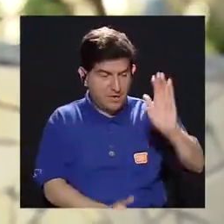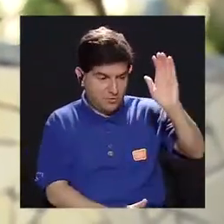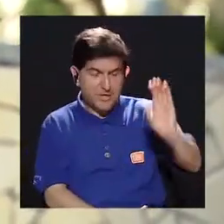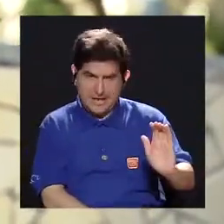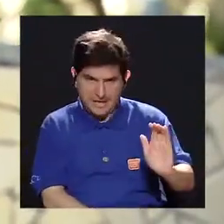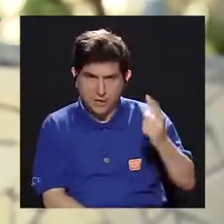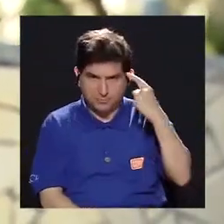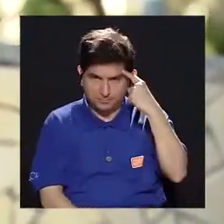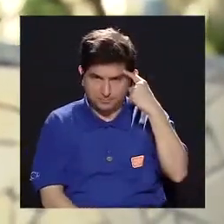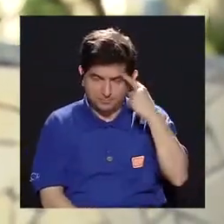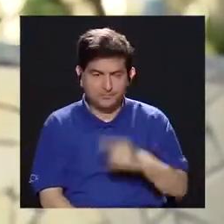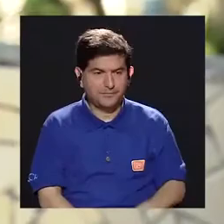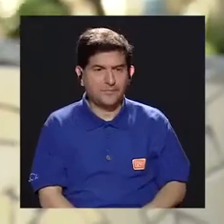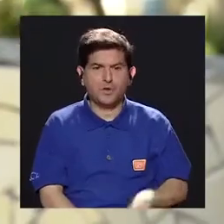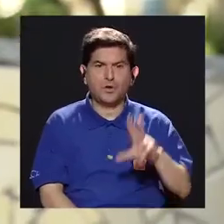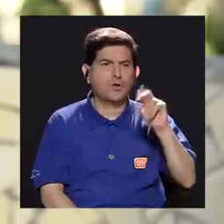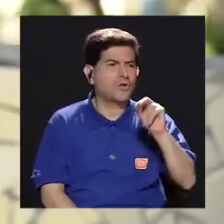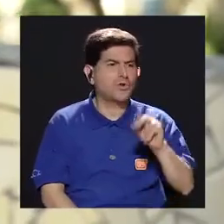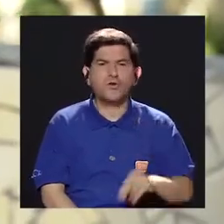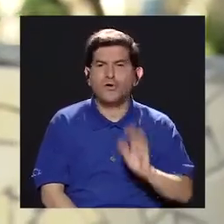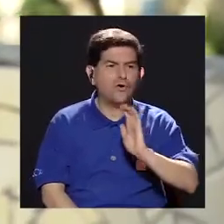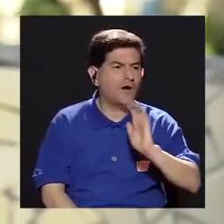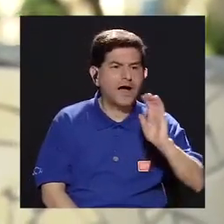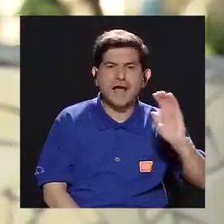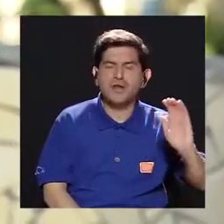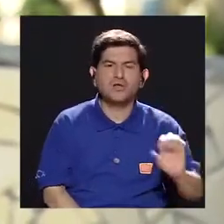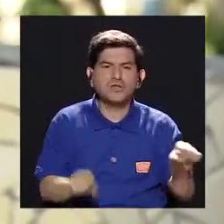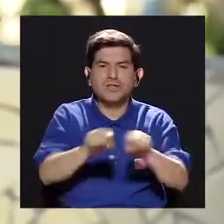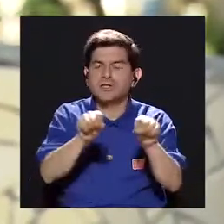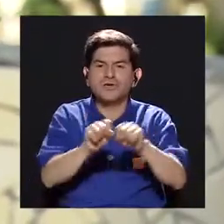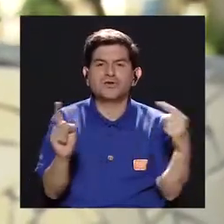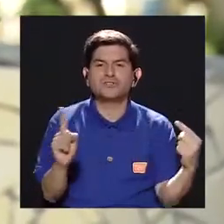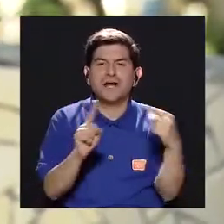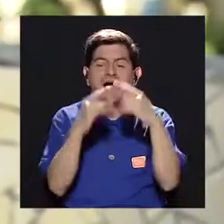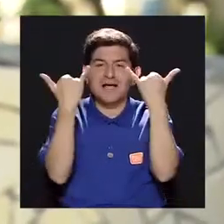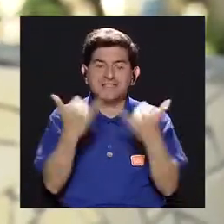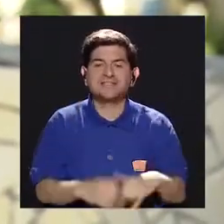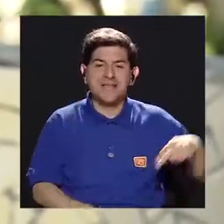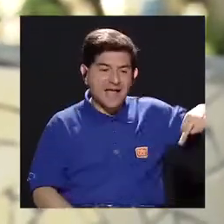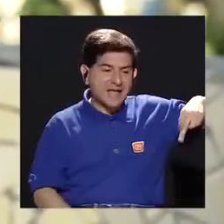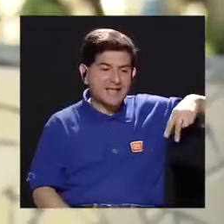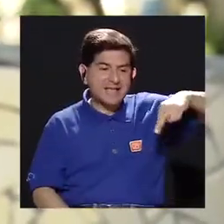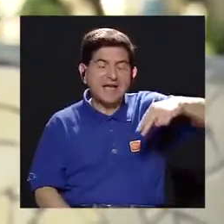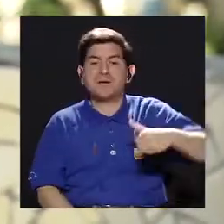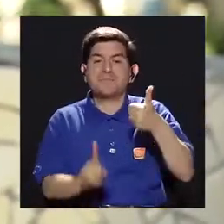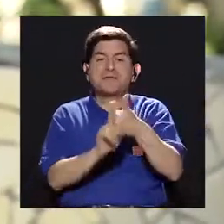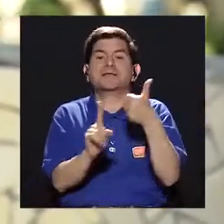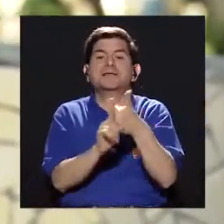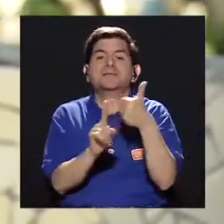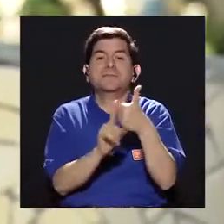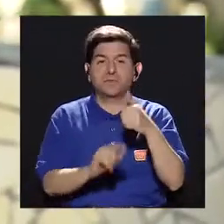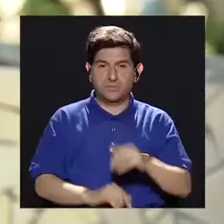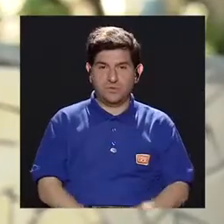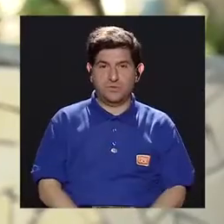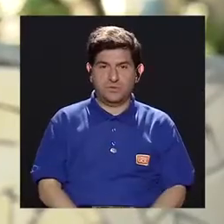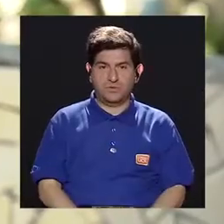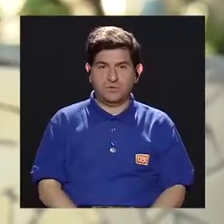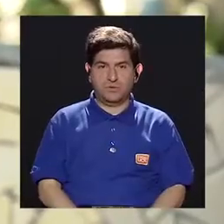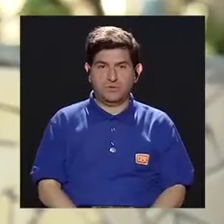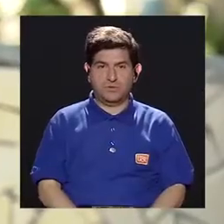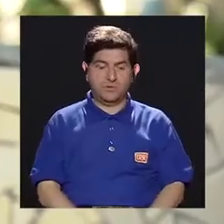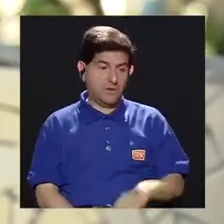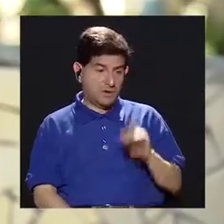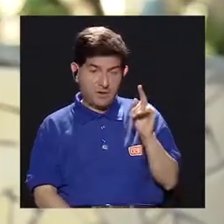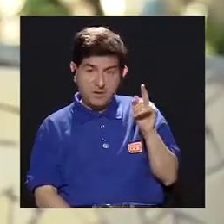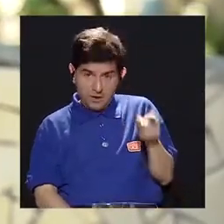somos pequeñitos. No se debe calzar a los niños hasta que los niños no caminan por sí mismos. O sea, para